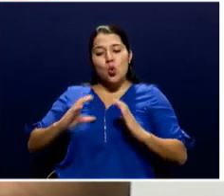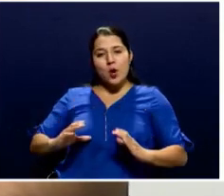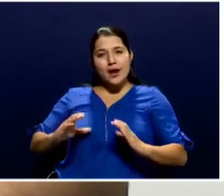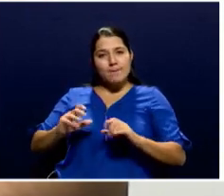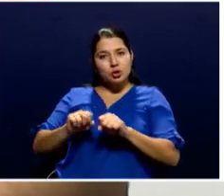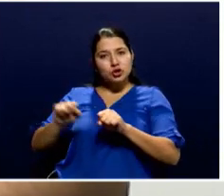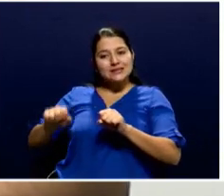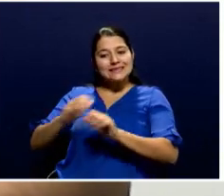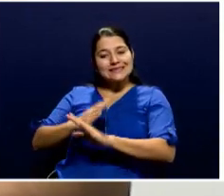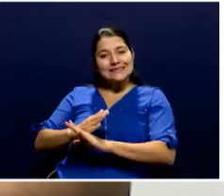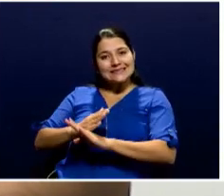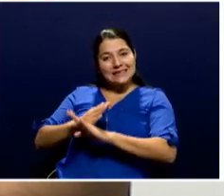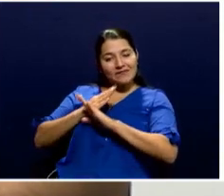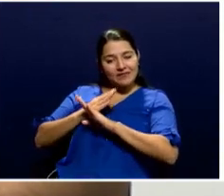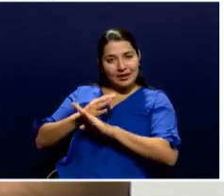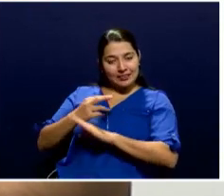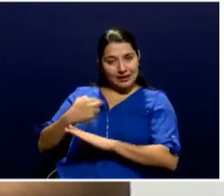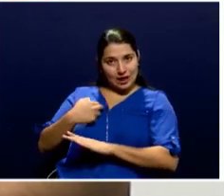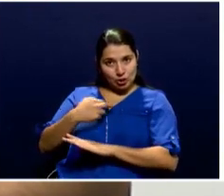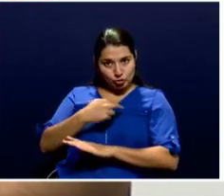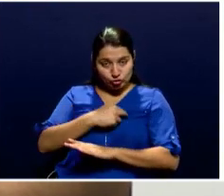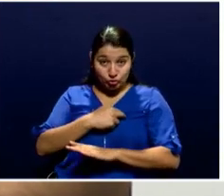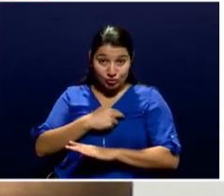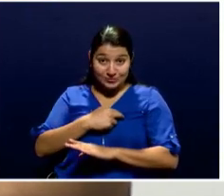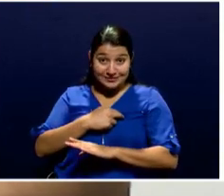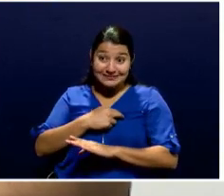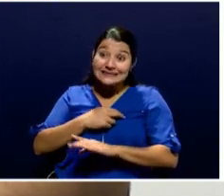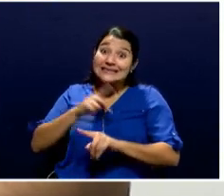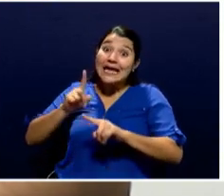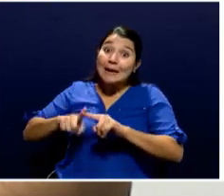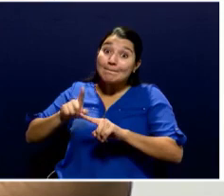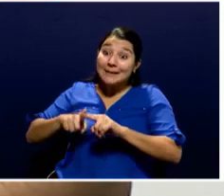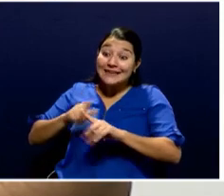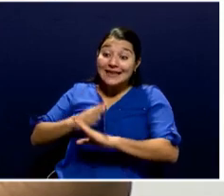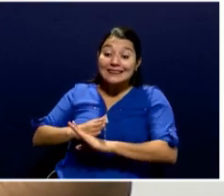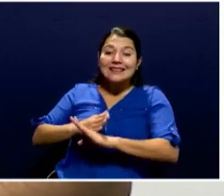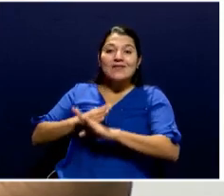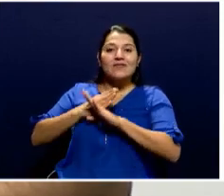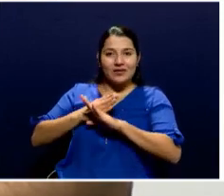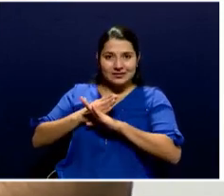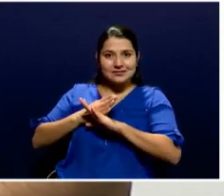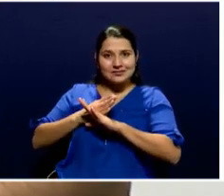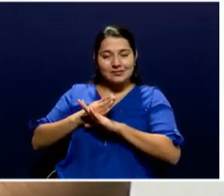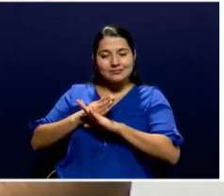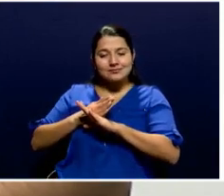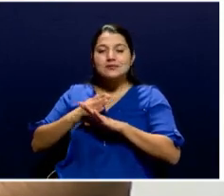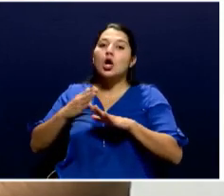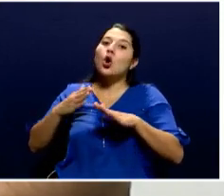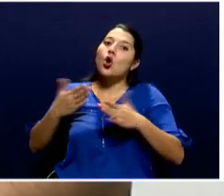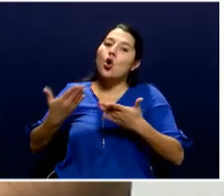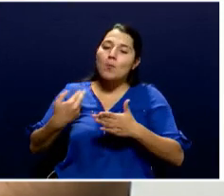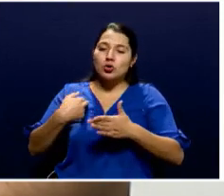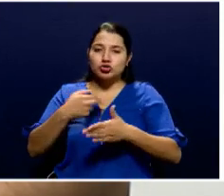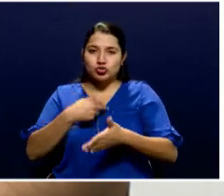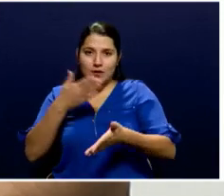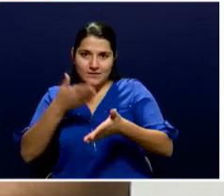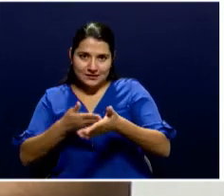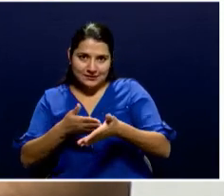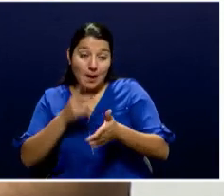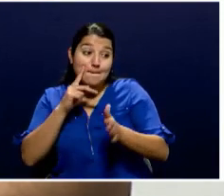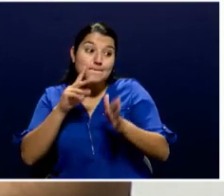que va a determinar cómo nos afectamos clínicamente. Entonces, por decirle un ejemplo, los niños